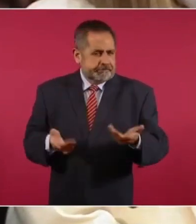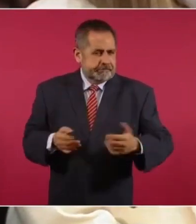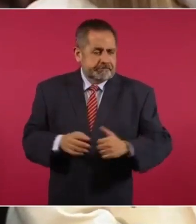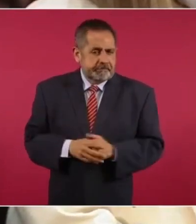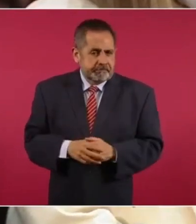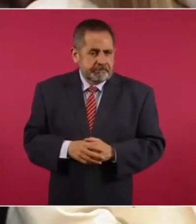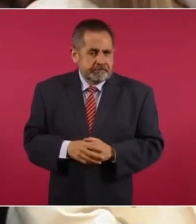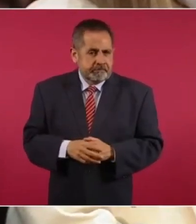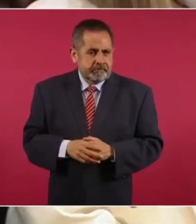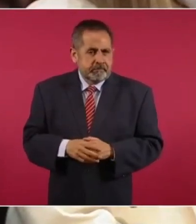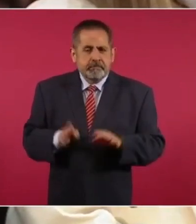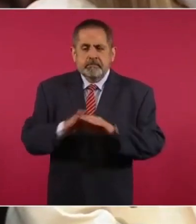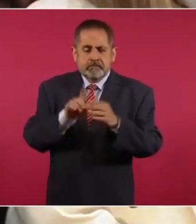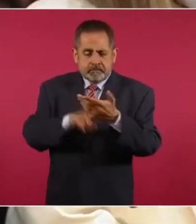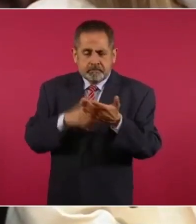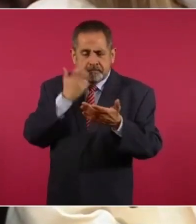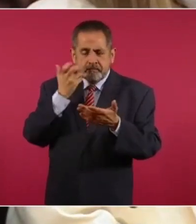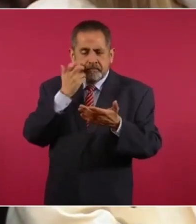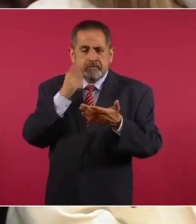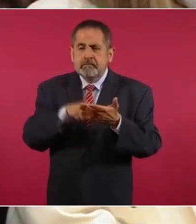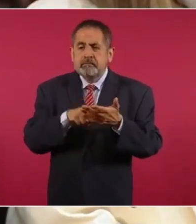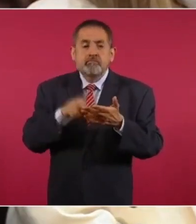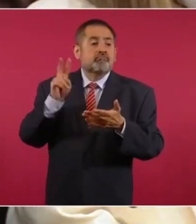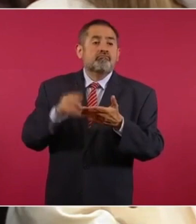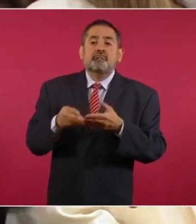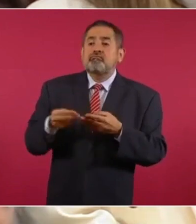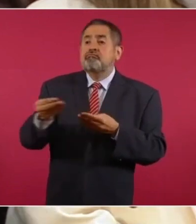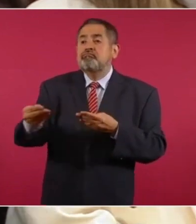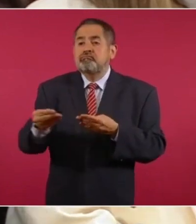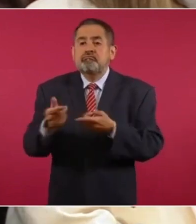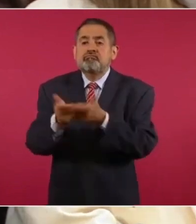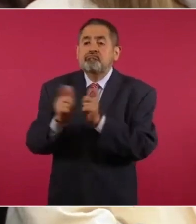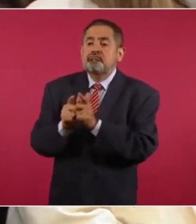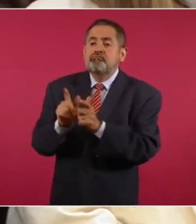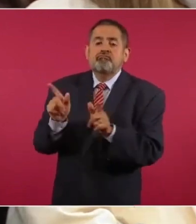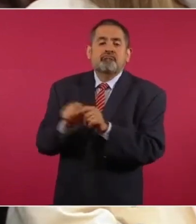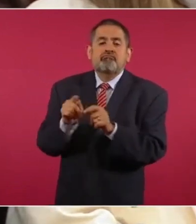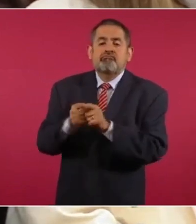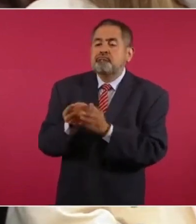pues a un ejercicio meramente de grupos, ¿no?